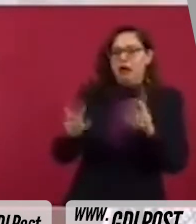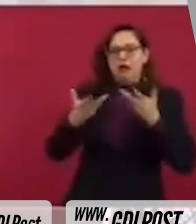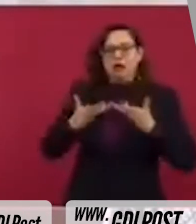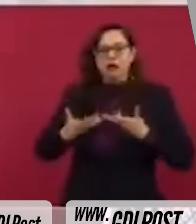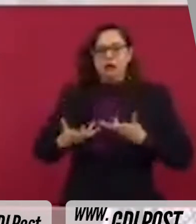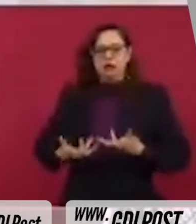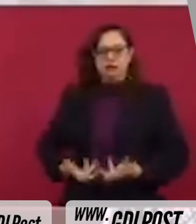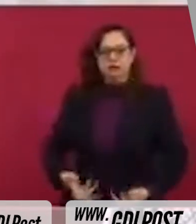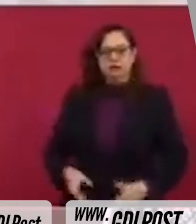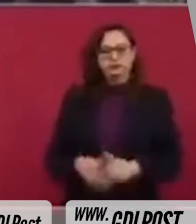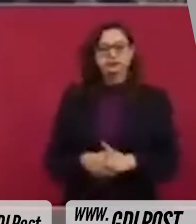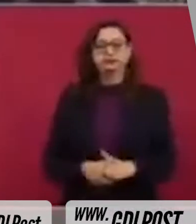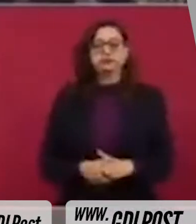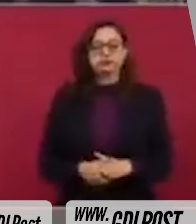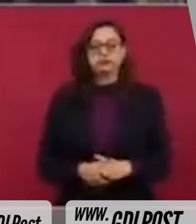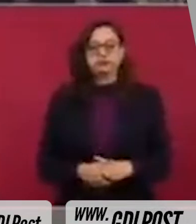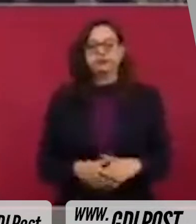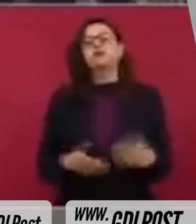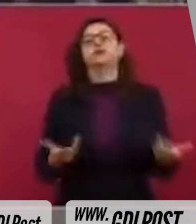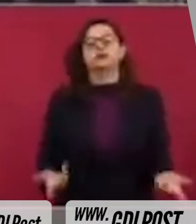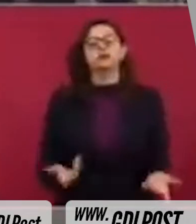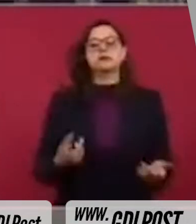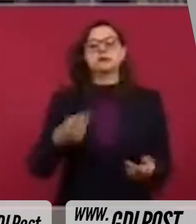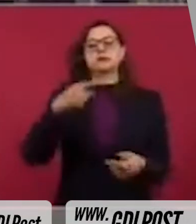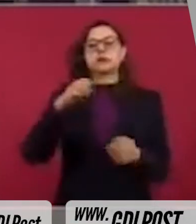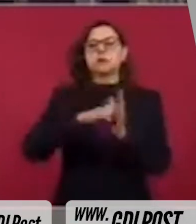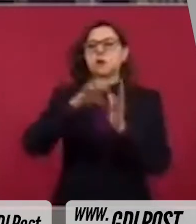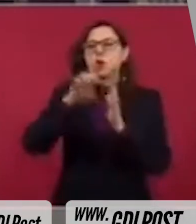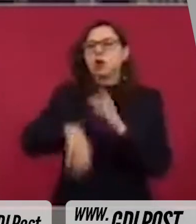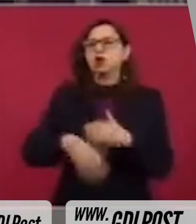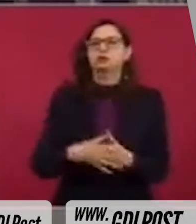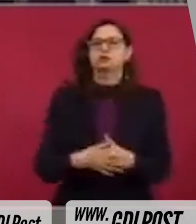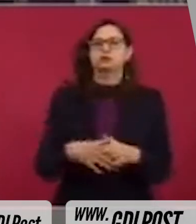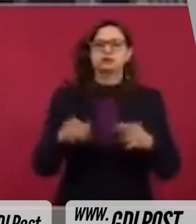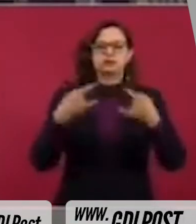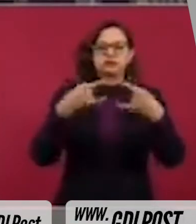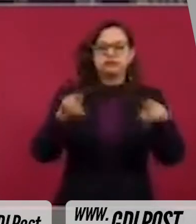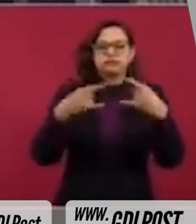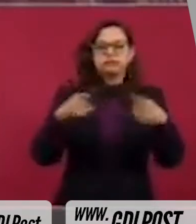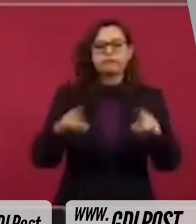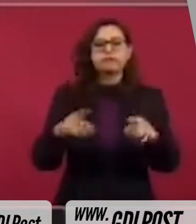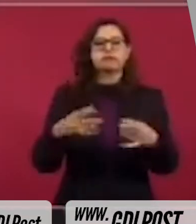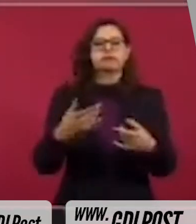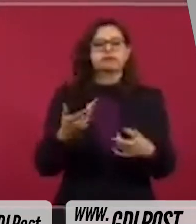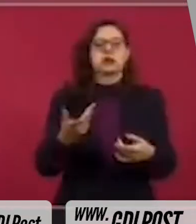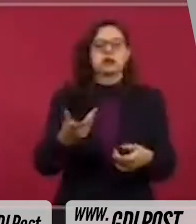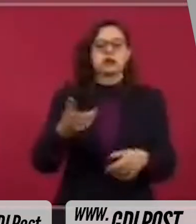que pudieran quemar las puertas del palacio,